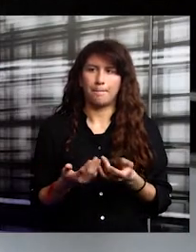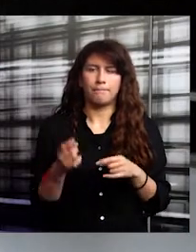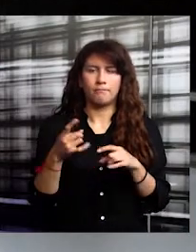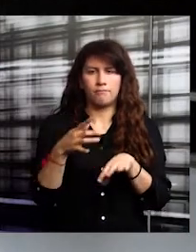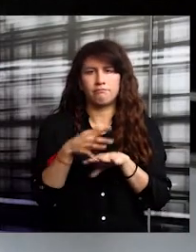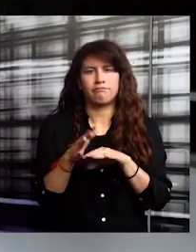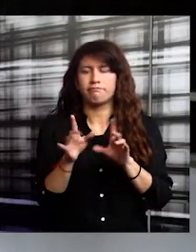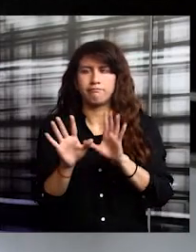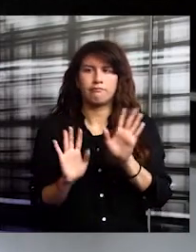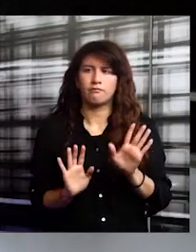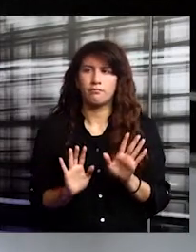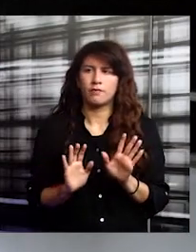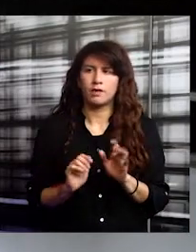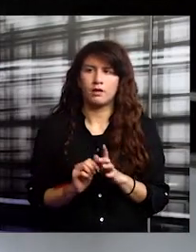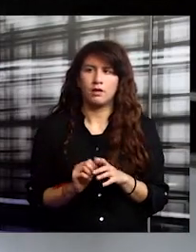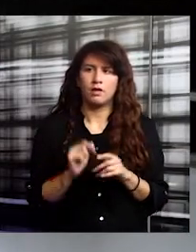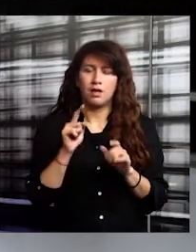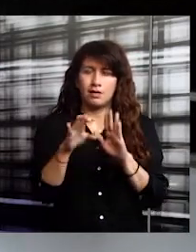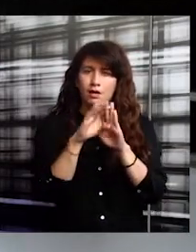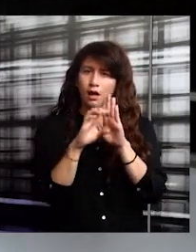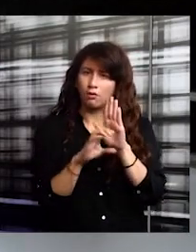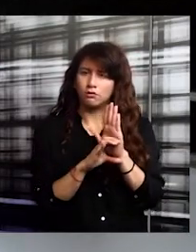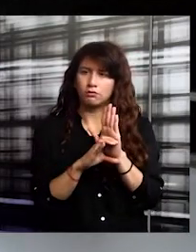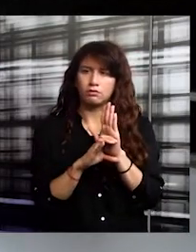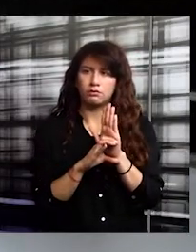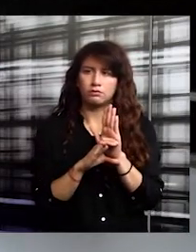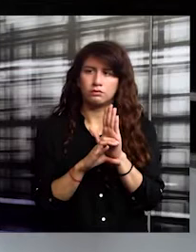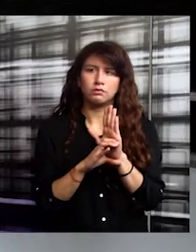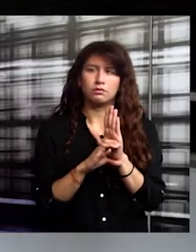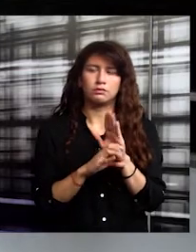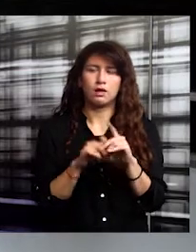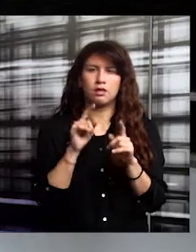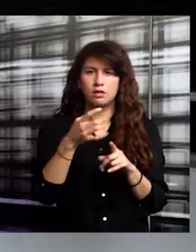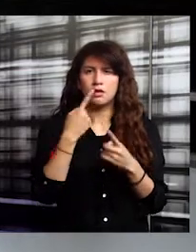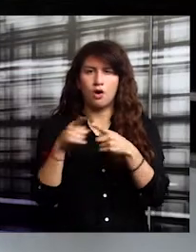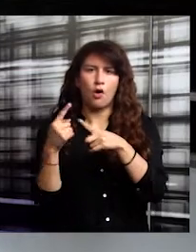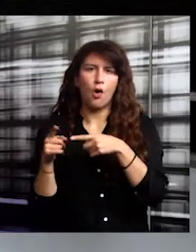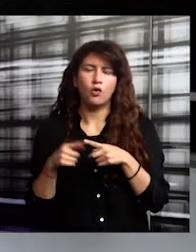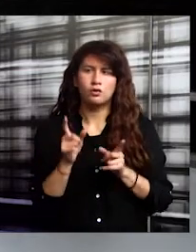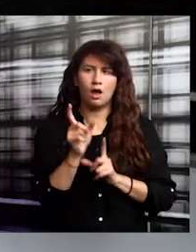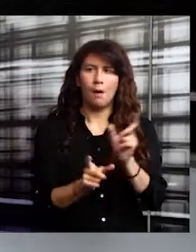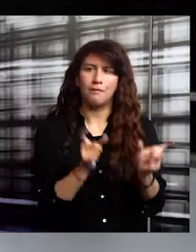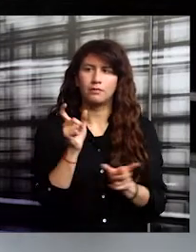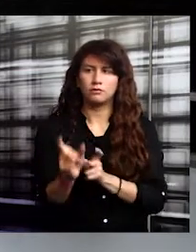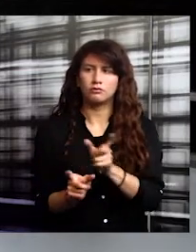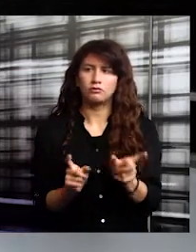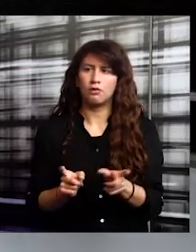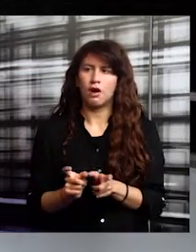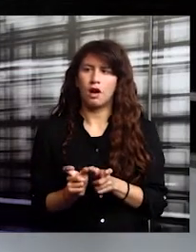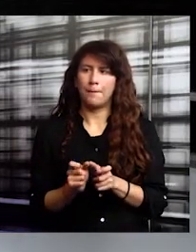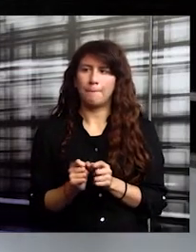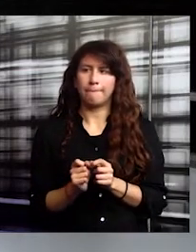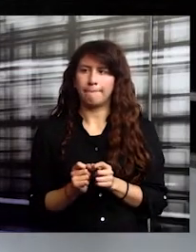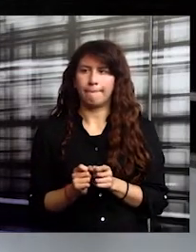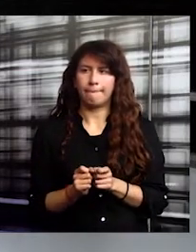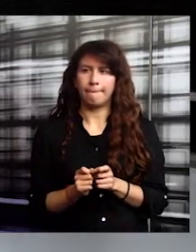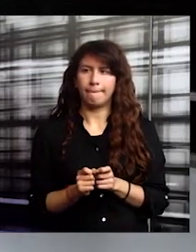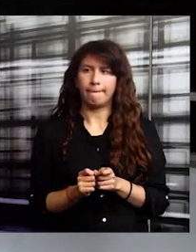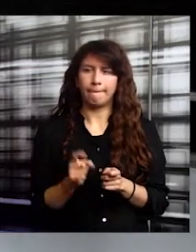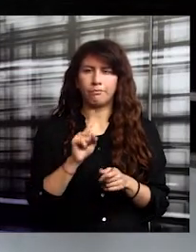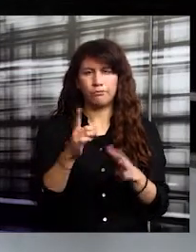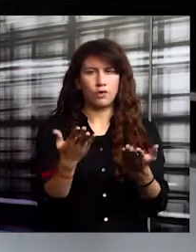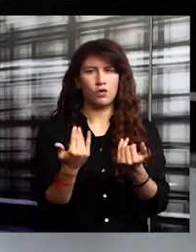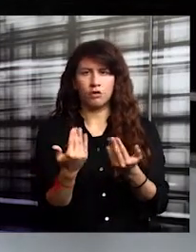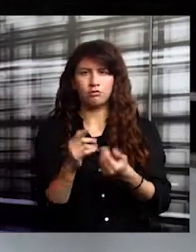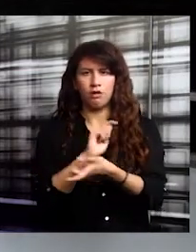la Constitución e incluso otras personas que dicen que podría ser que no necesariamente cambiando esta